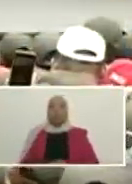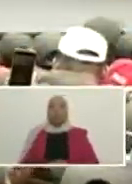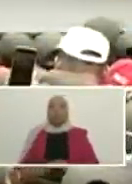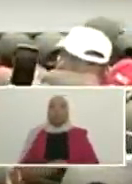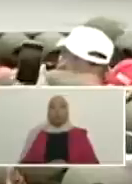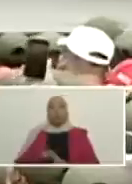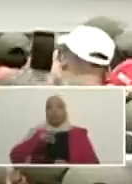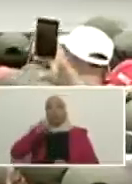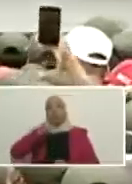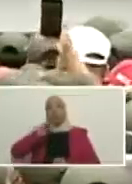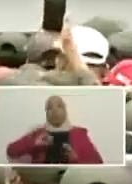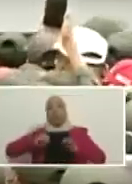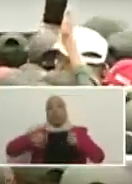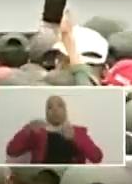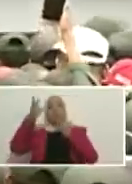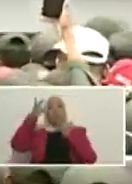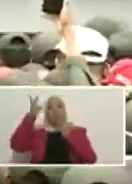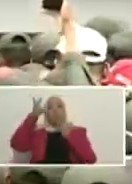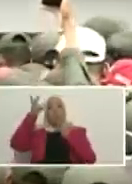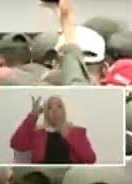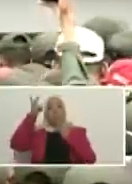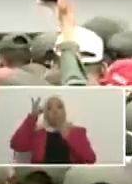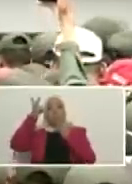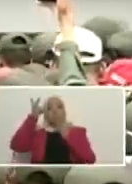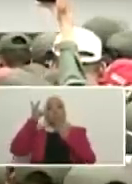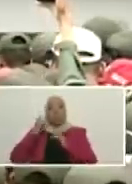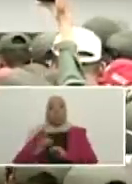tenemos nuestra raíz indígena.